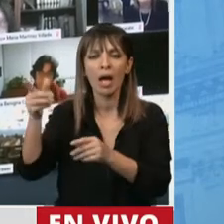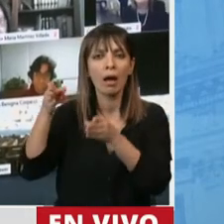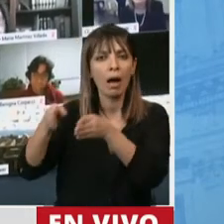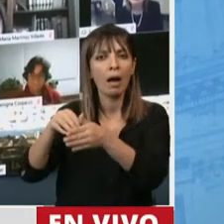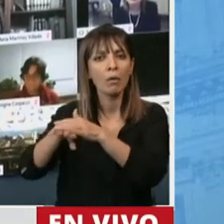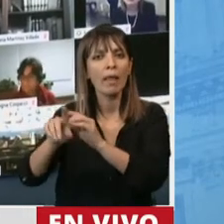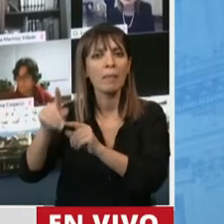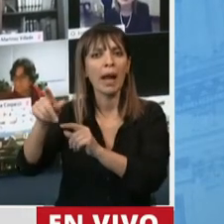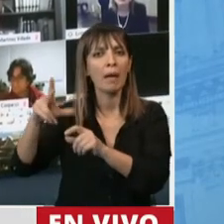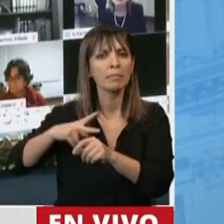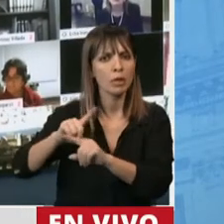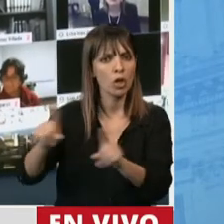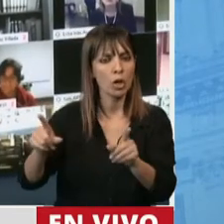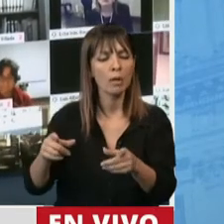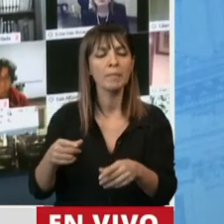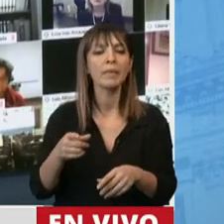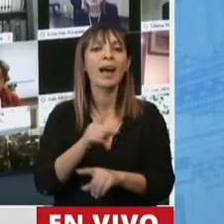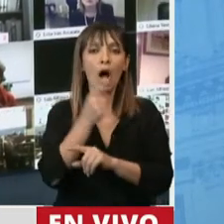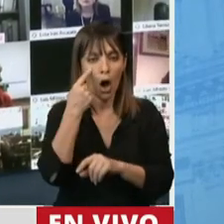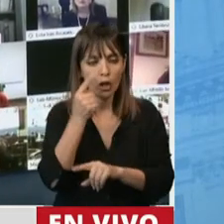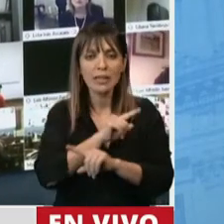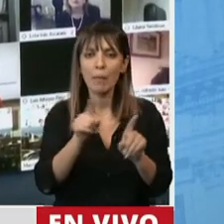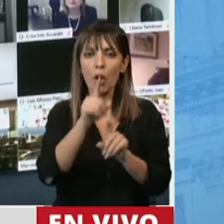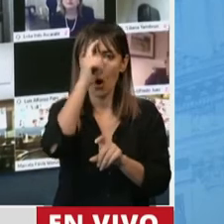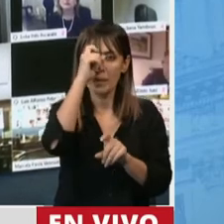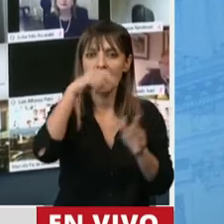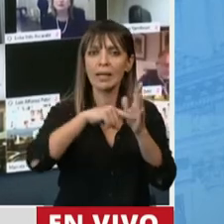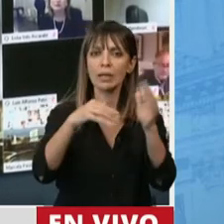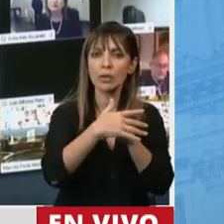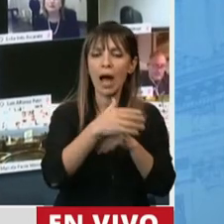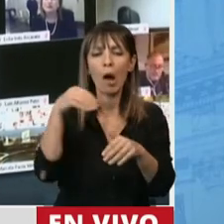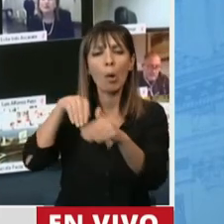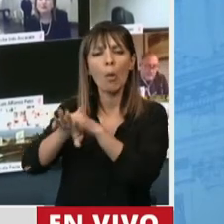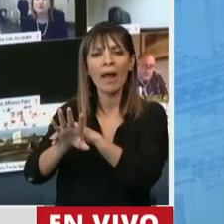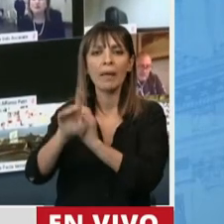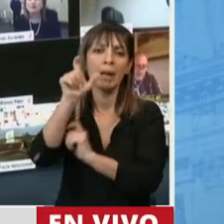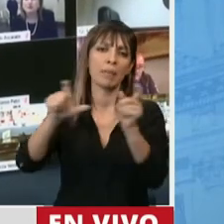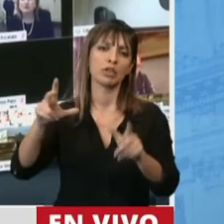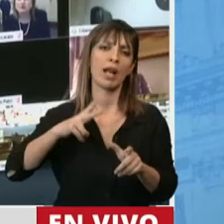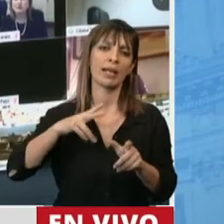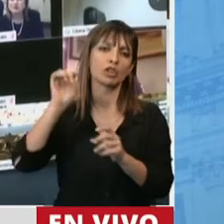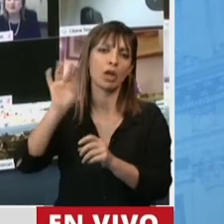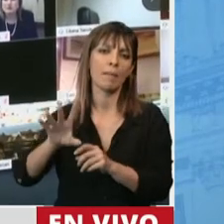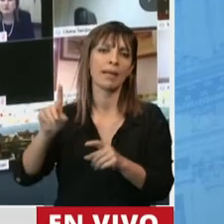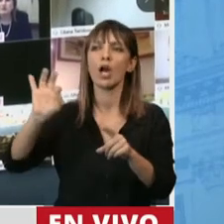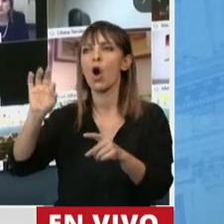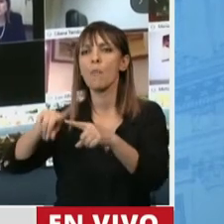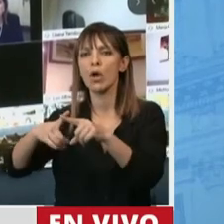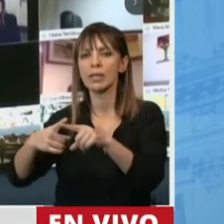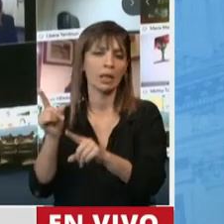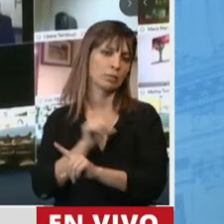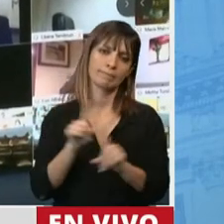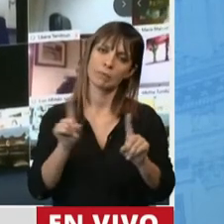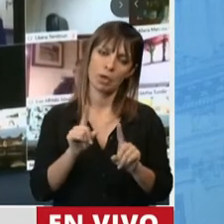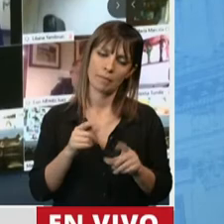primer lugar, no es cierto que los hospitales de la ciudad estén reservando el plasma para personas ricas y políticos.